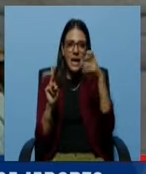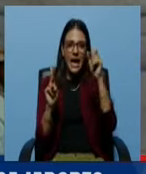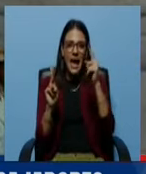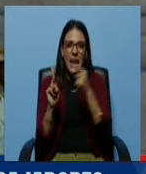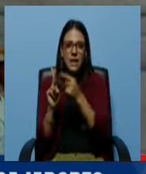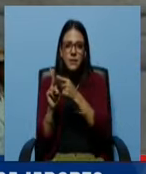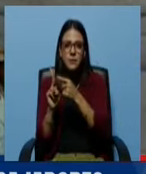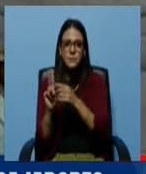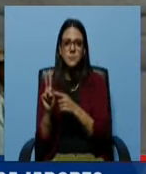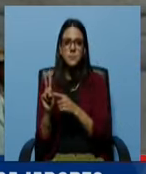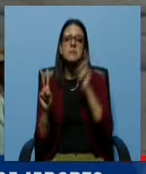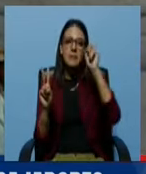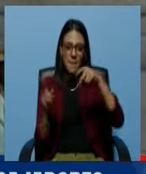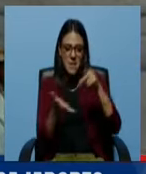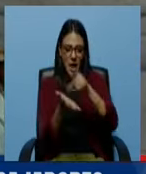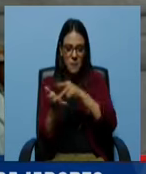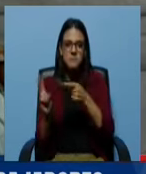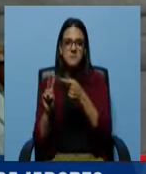Comuna Prado lo llaman,